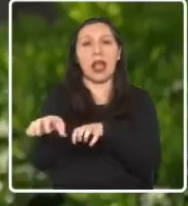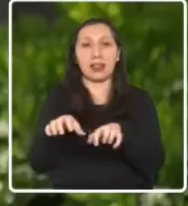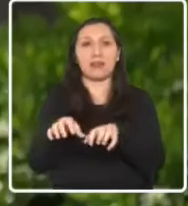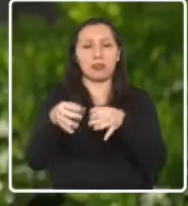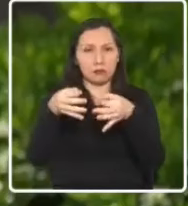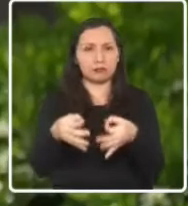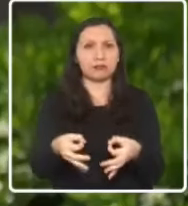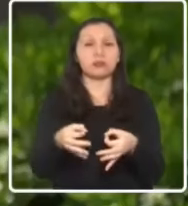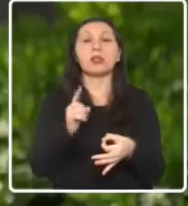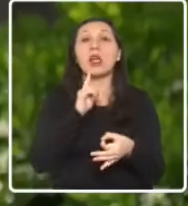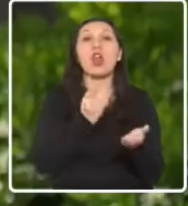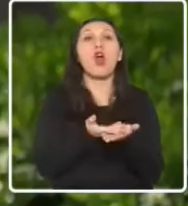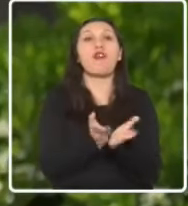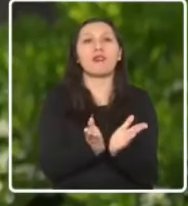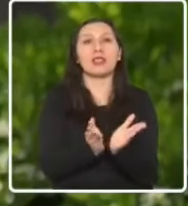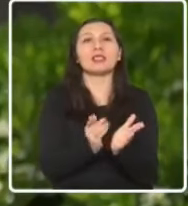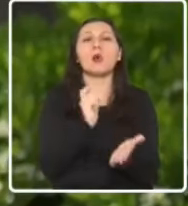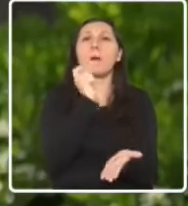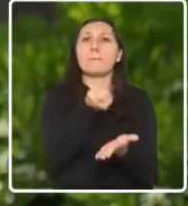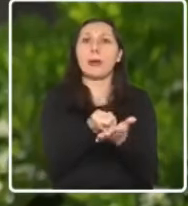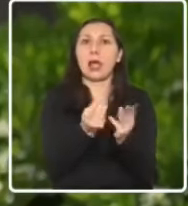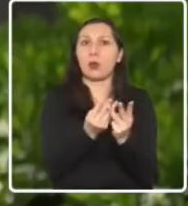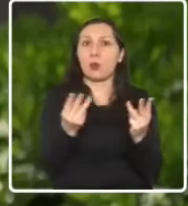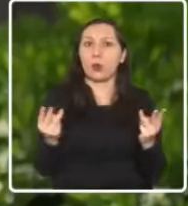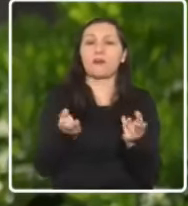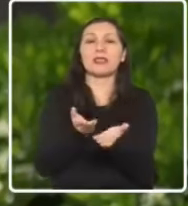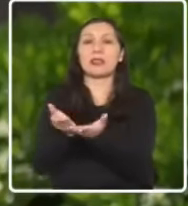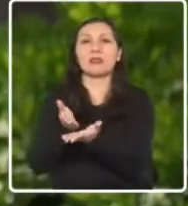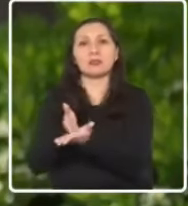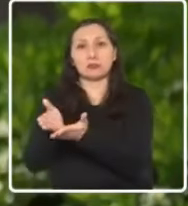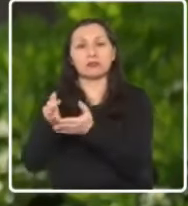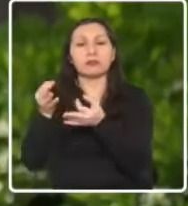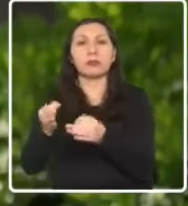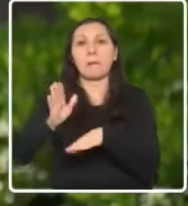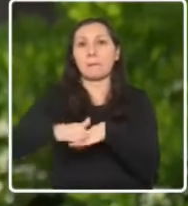inicio de actividades de quienes ofrecen portales de pago, exigir inicio de actividades para cursar